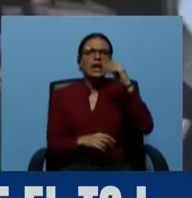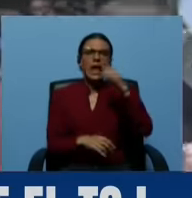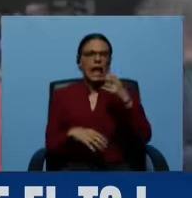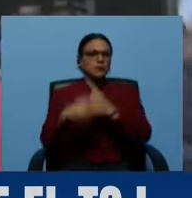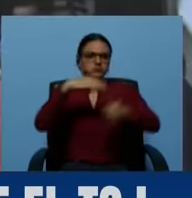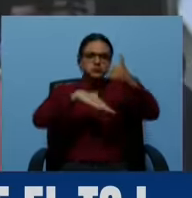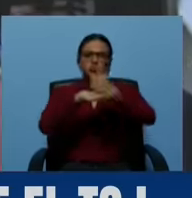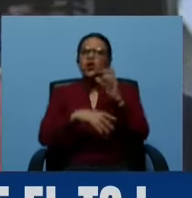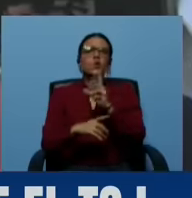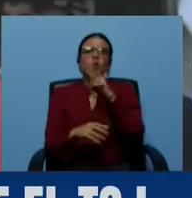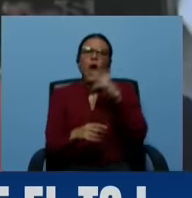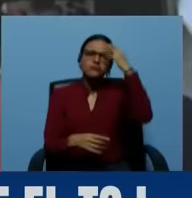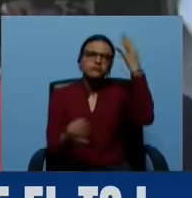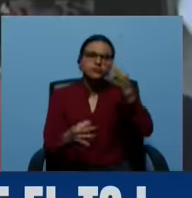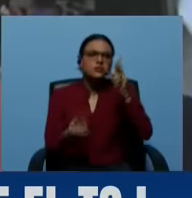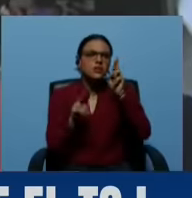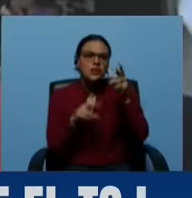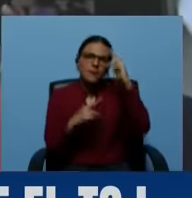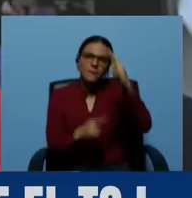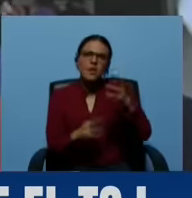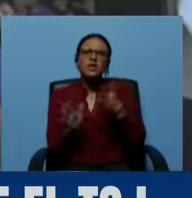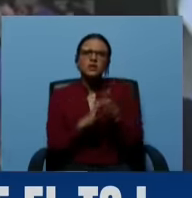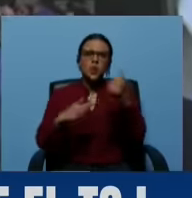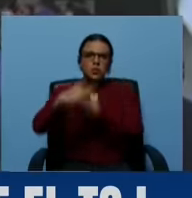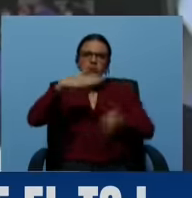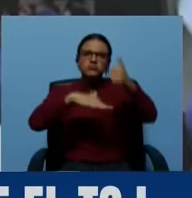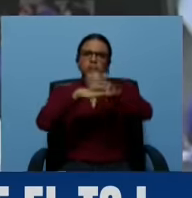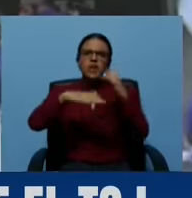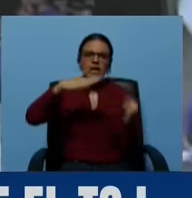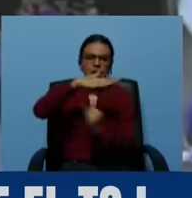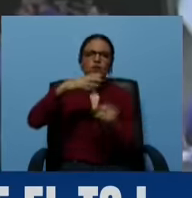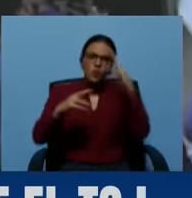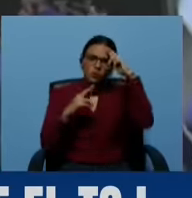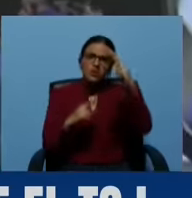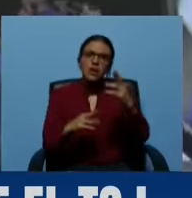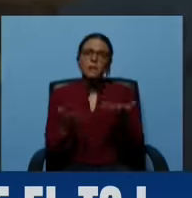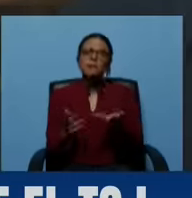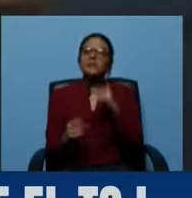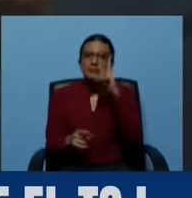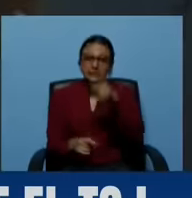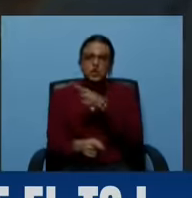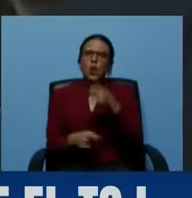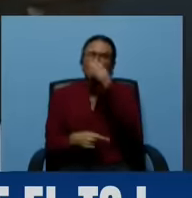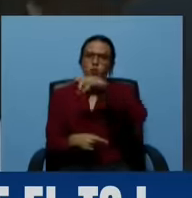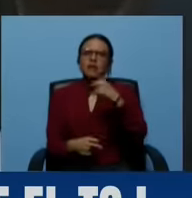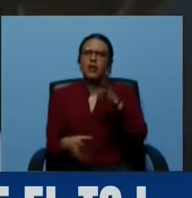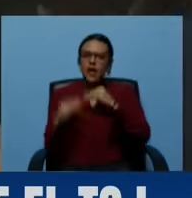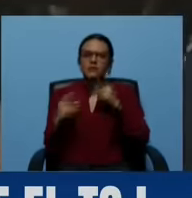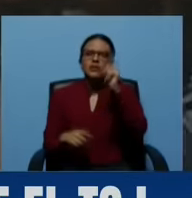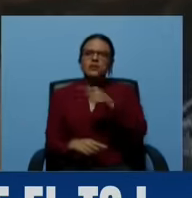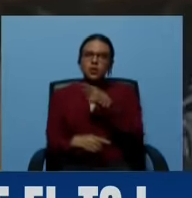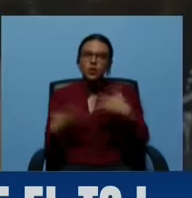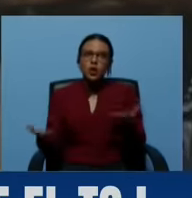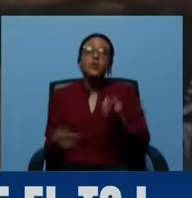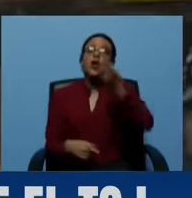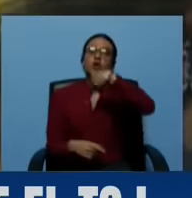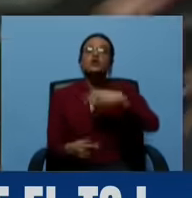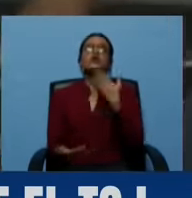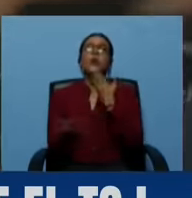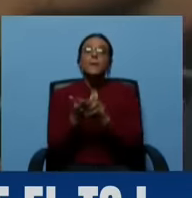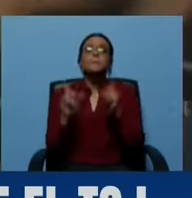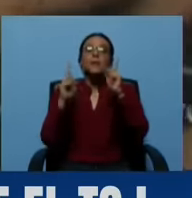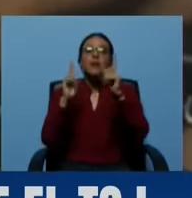TCJ. ¿Ustedes sí reconocen la institucionalidad del Estado venezolano? Nosotros estamos exigiendo el resultado que debe publicar